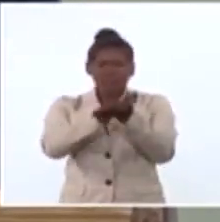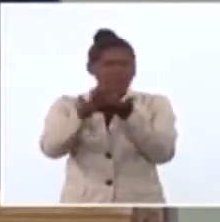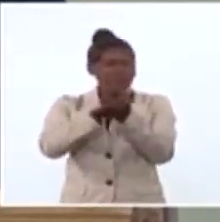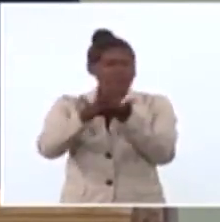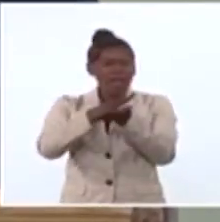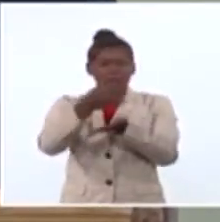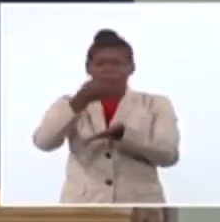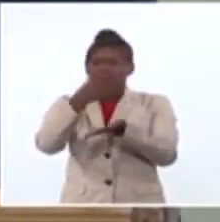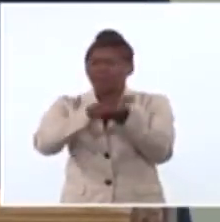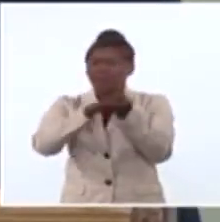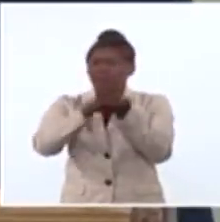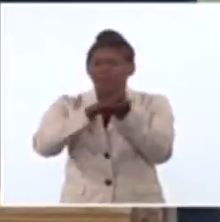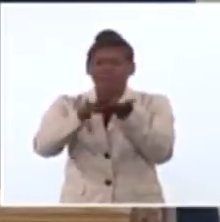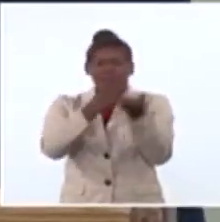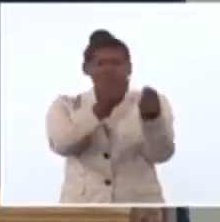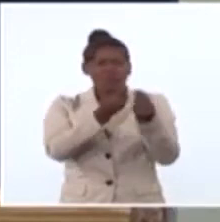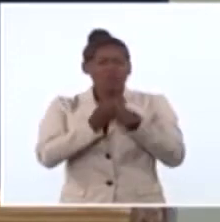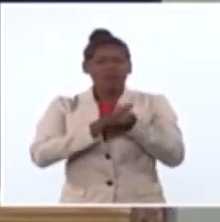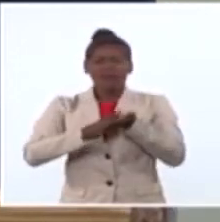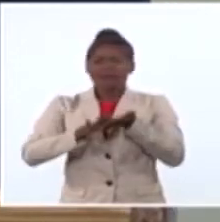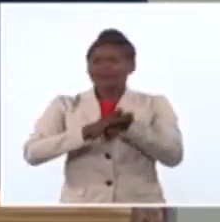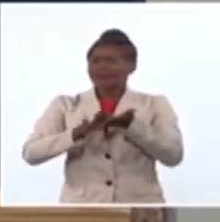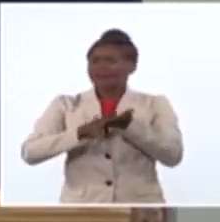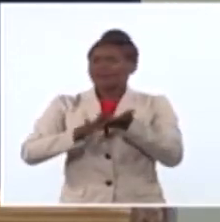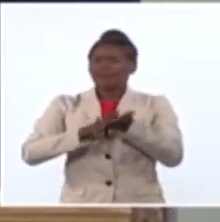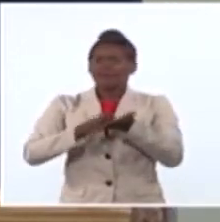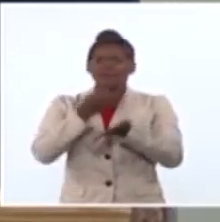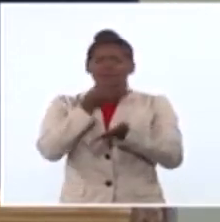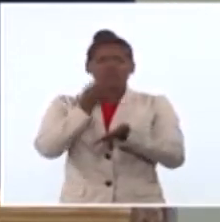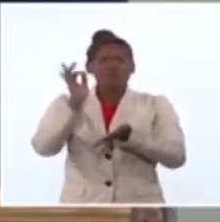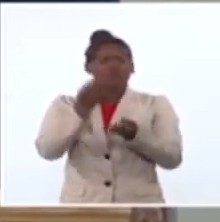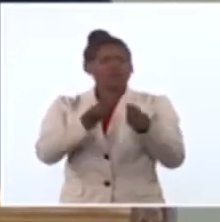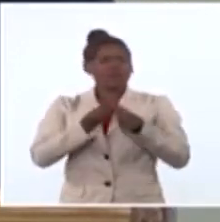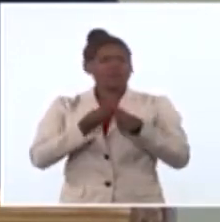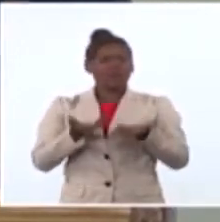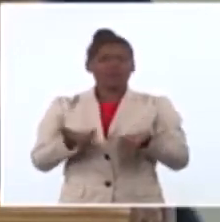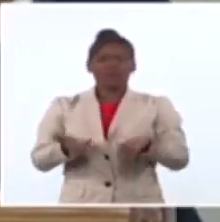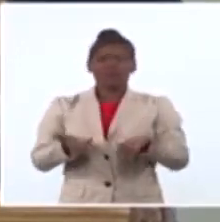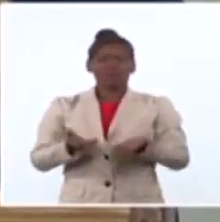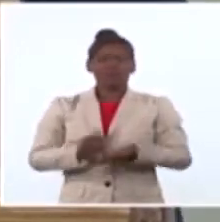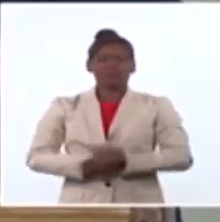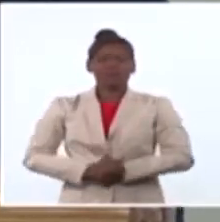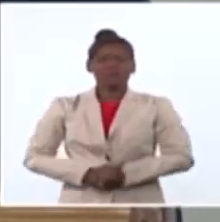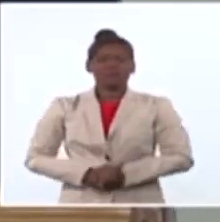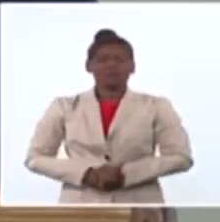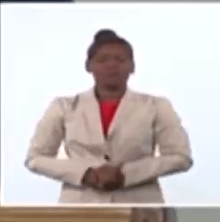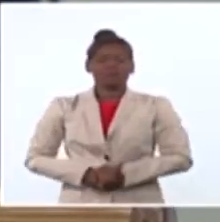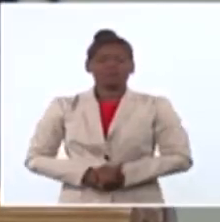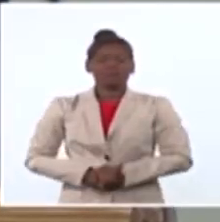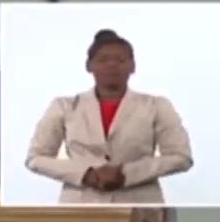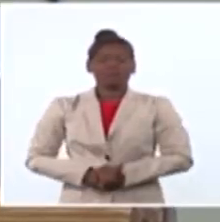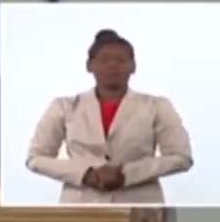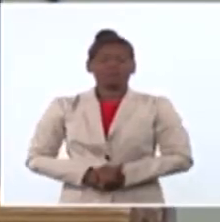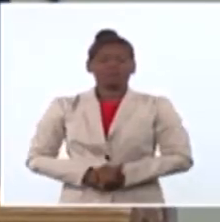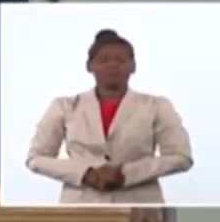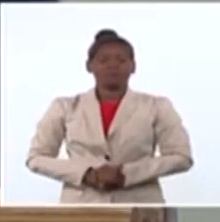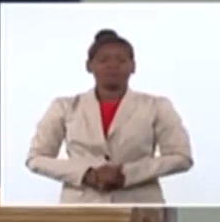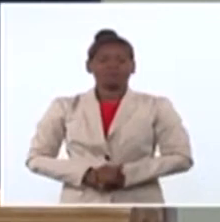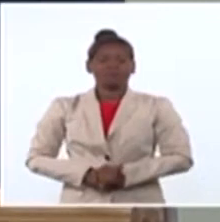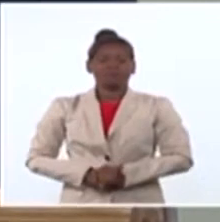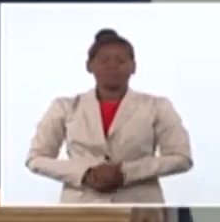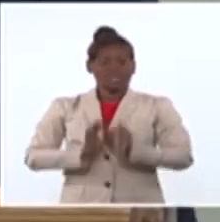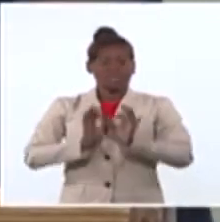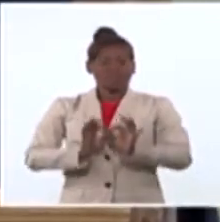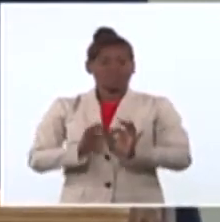a cuba por parte del gobierno de los eeuu más bien se ha obstaculizado